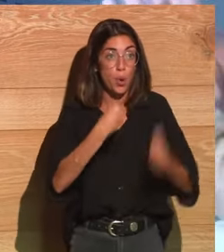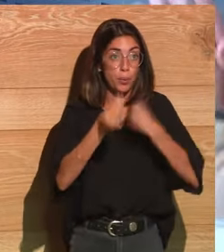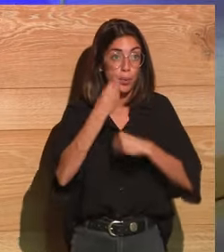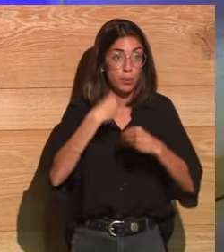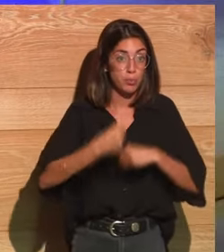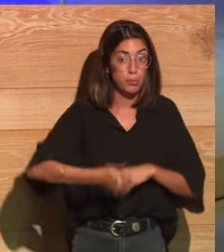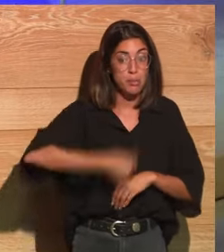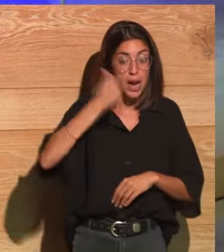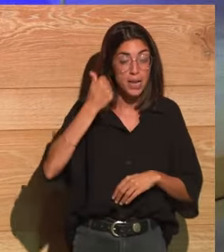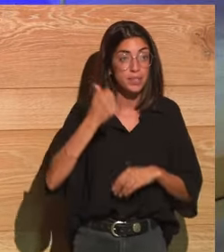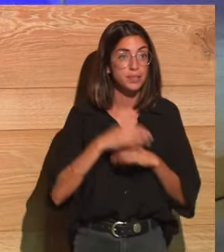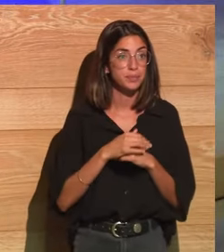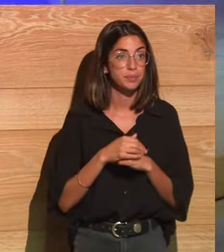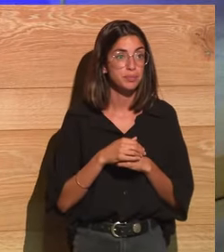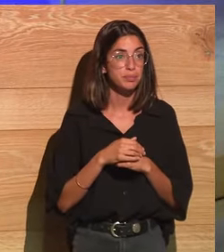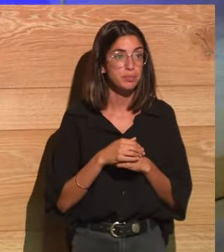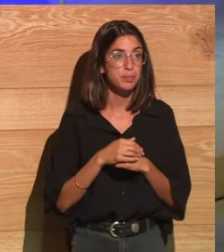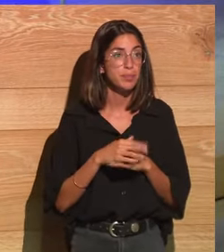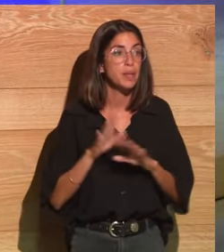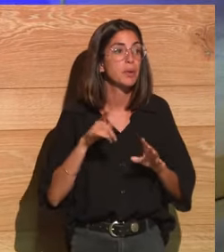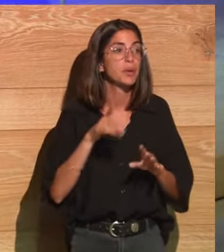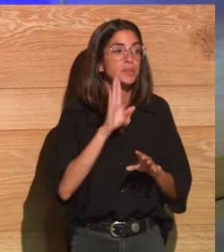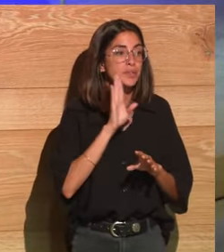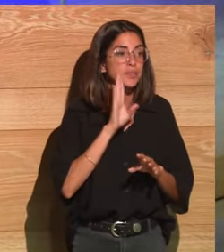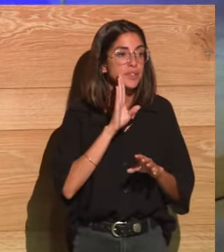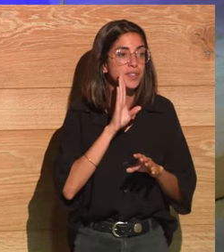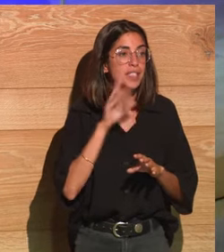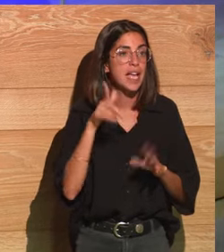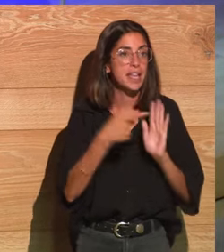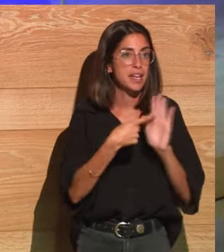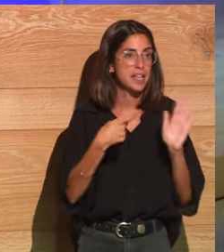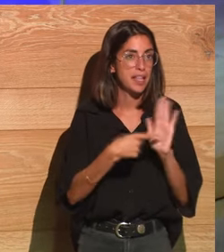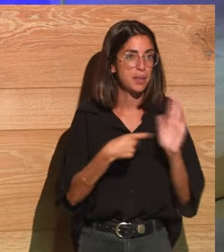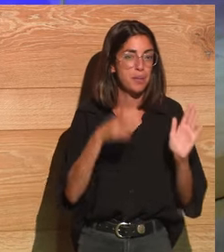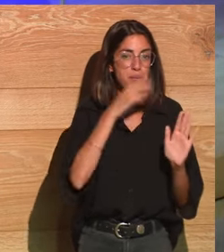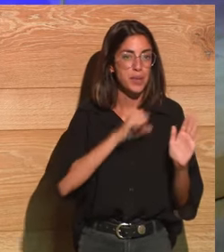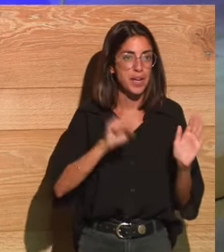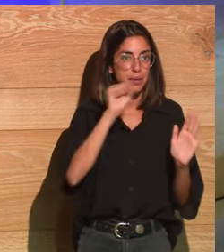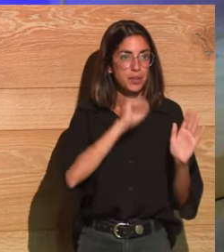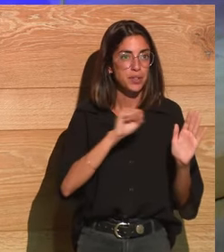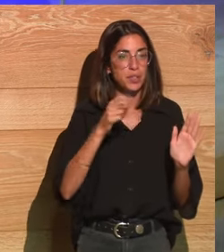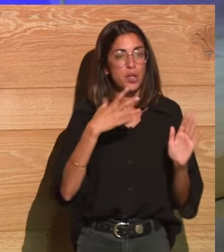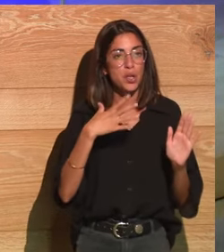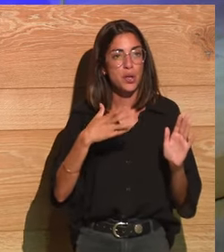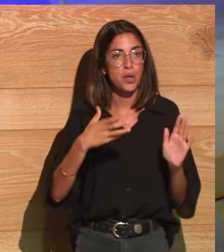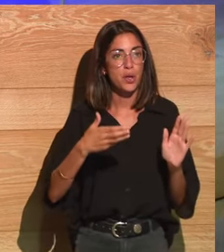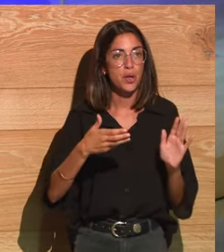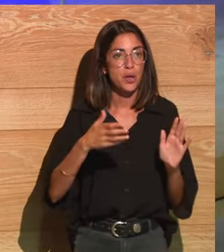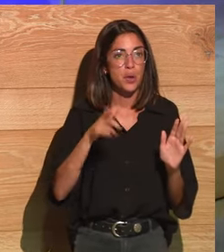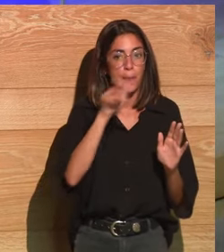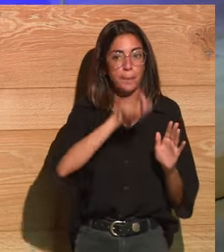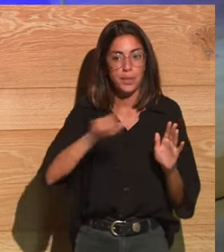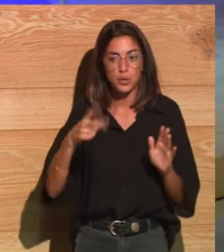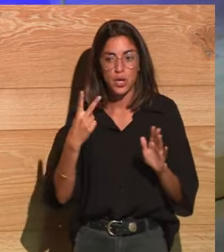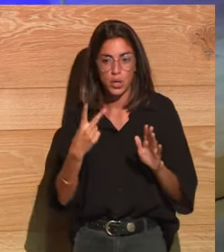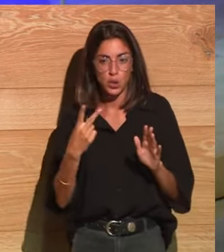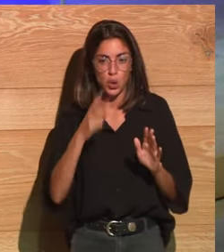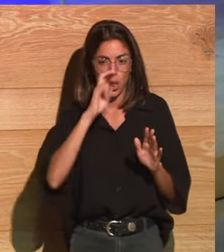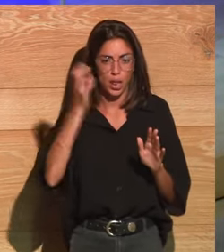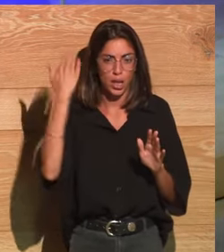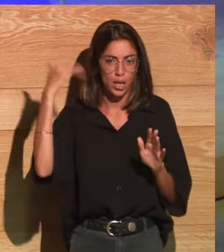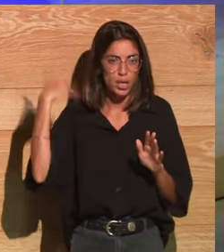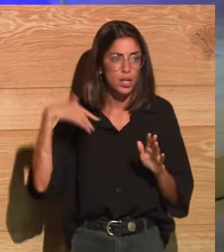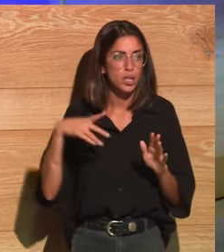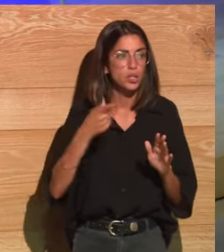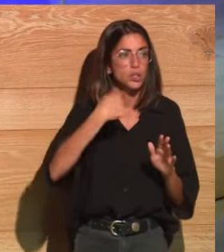falta, ¿no? Pero como tú decías, había una viñeta en el New Yorker maravillosa hace unos años que aparecían dos cavernícolas diciendo, no lo entiendo, comemos biológico,